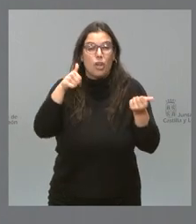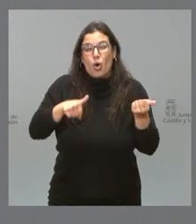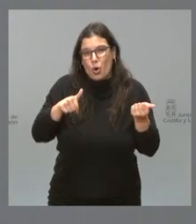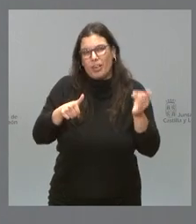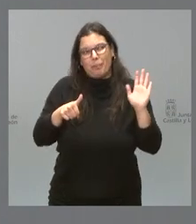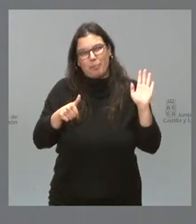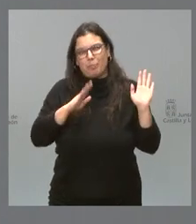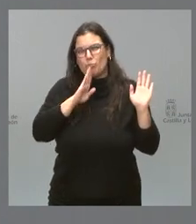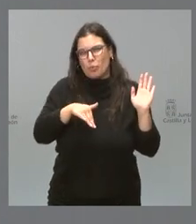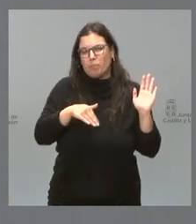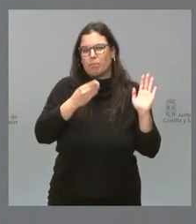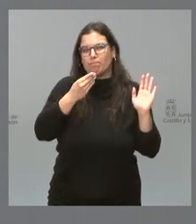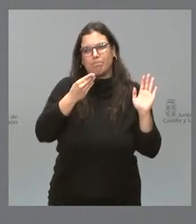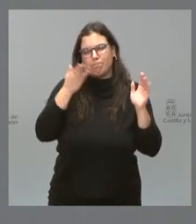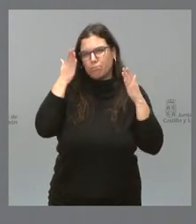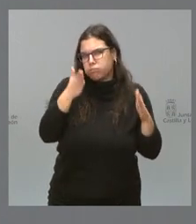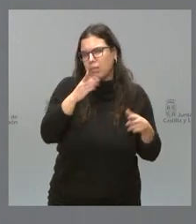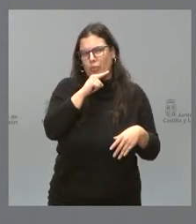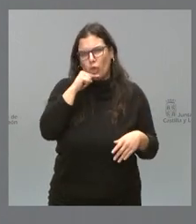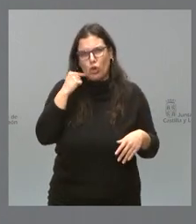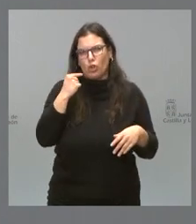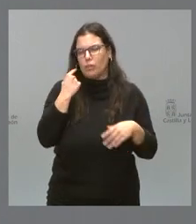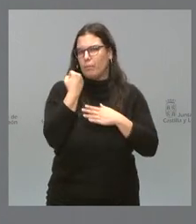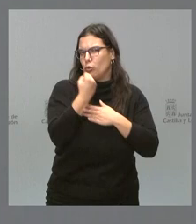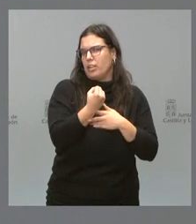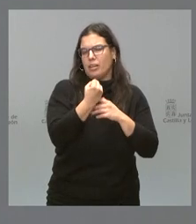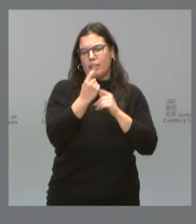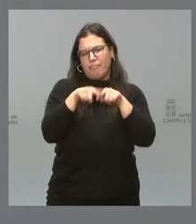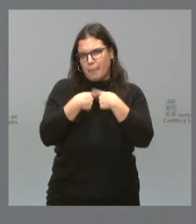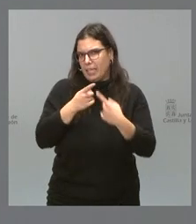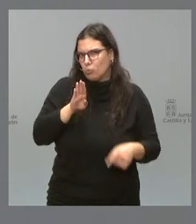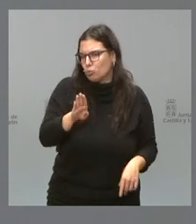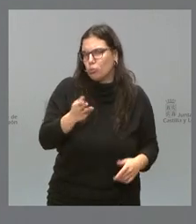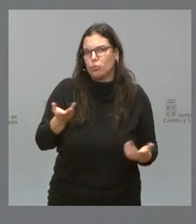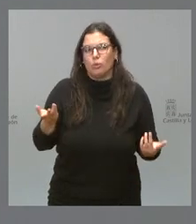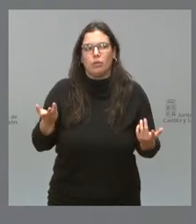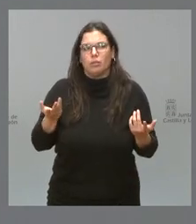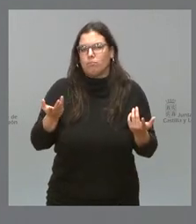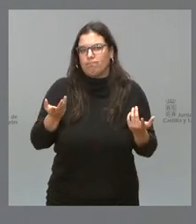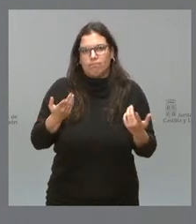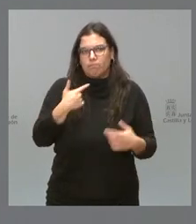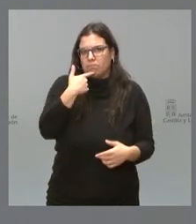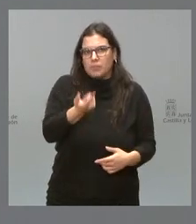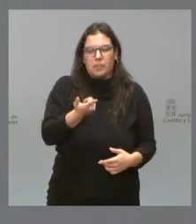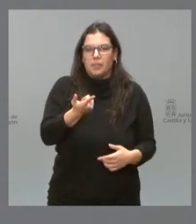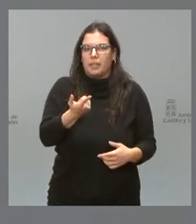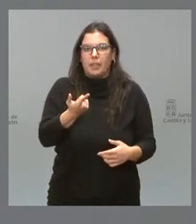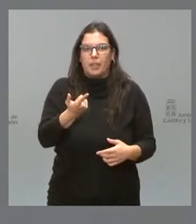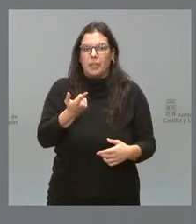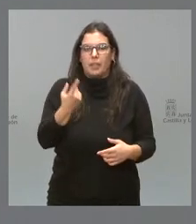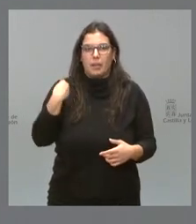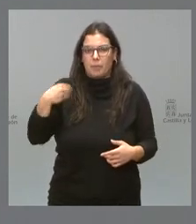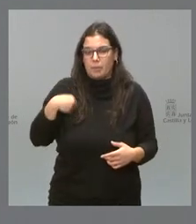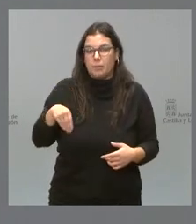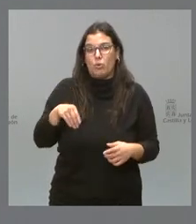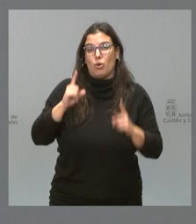es el momento el dolor de acompañar a la familia de manifestar el ejemplo que tienen los empleados públicos